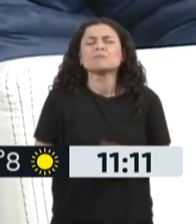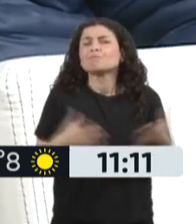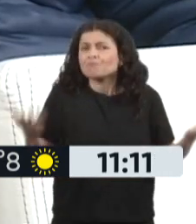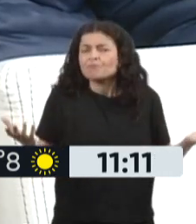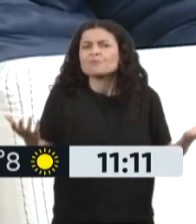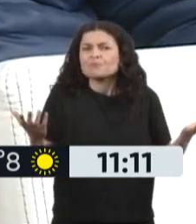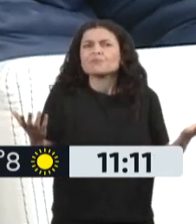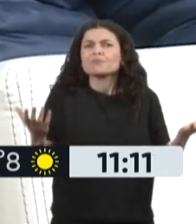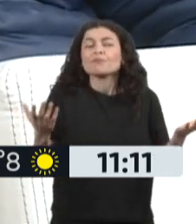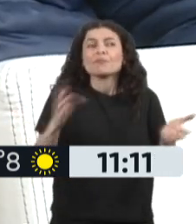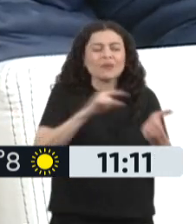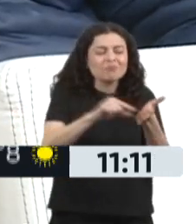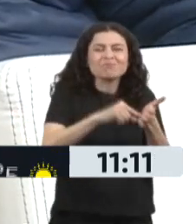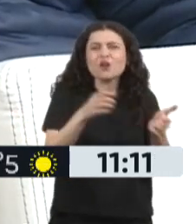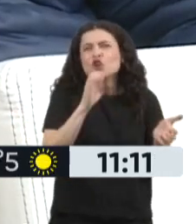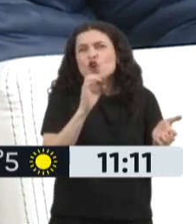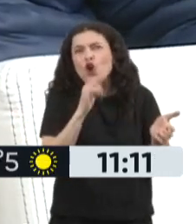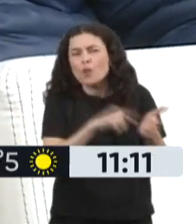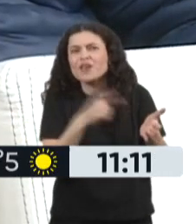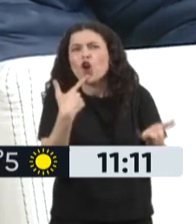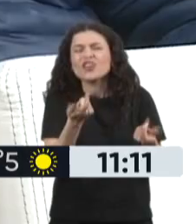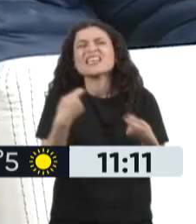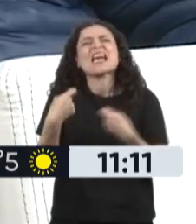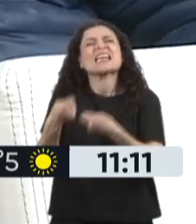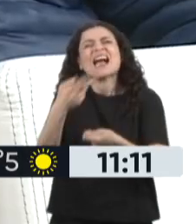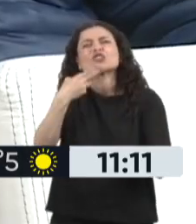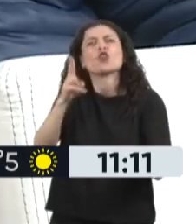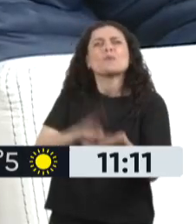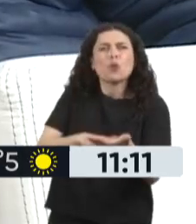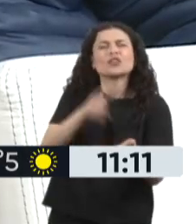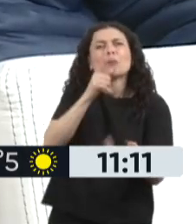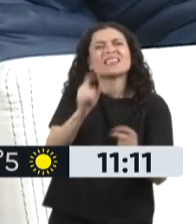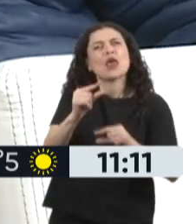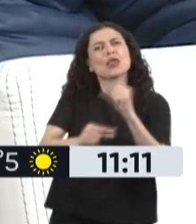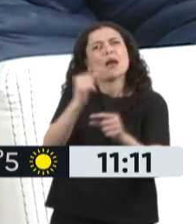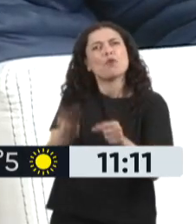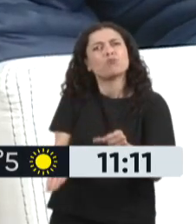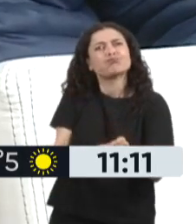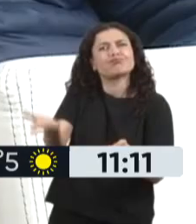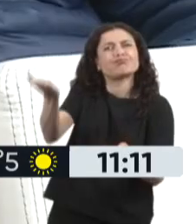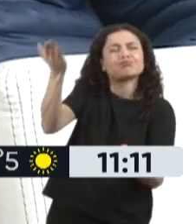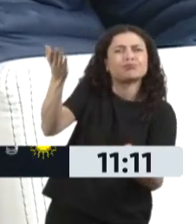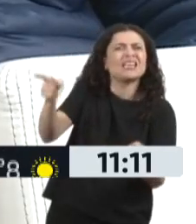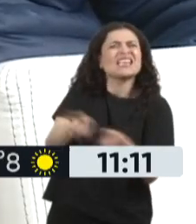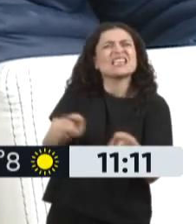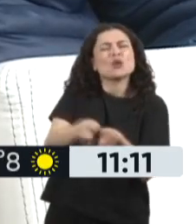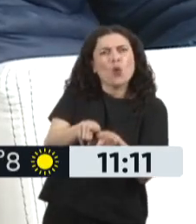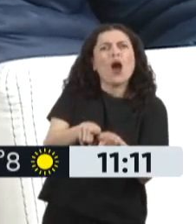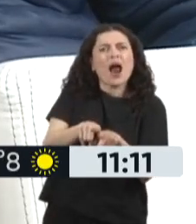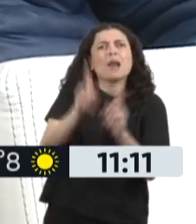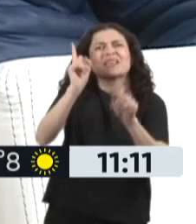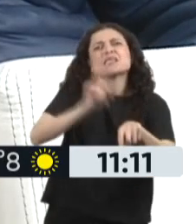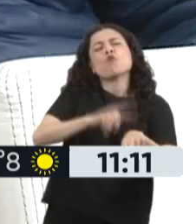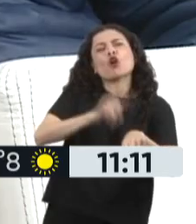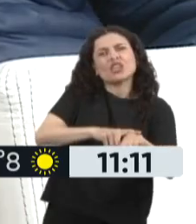bueno, un poco divertido, porque dice: el costo fiscal parece subir como flatulencia de buzo a medida que